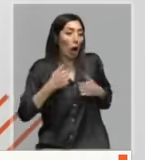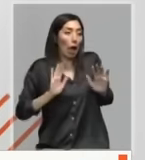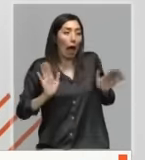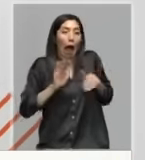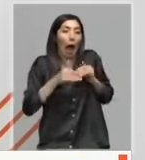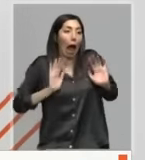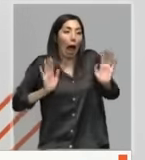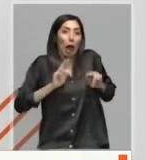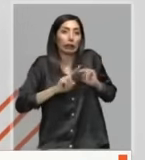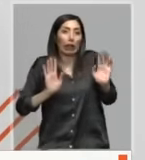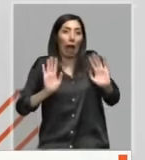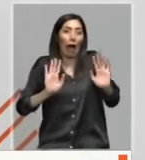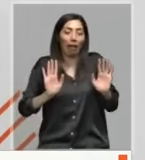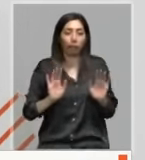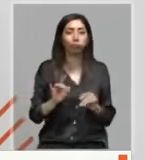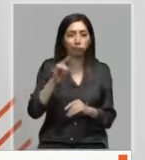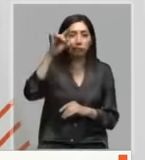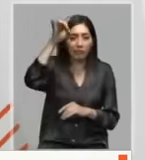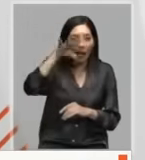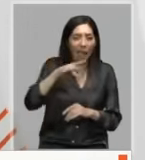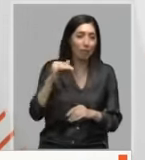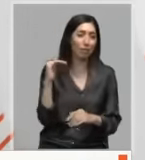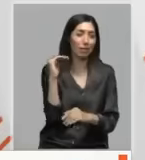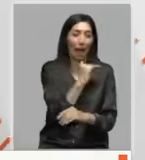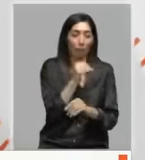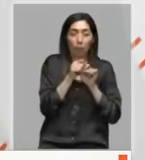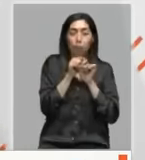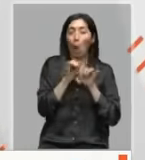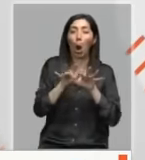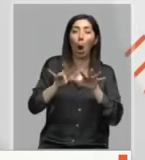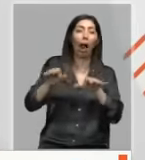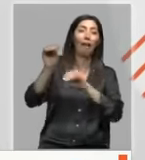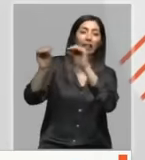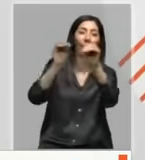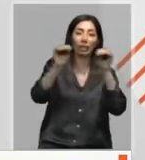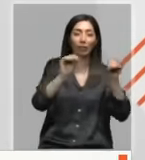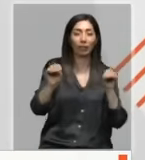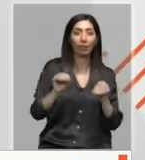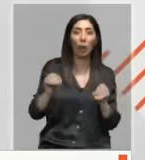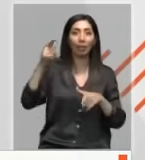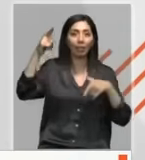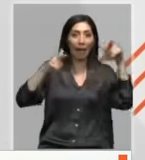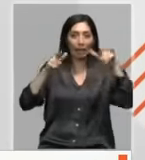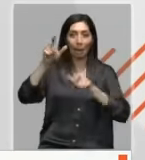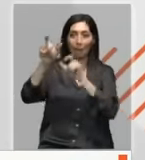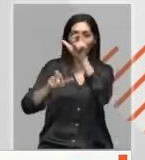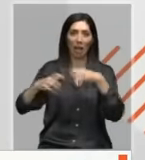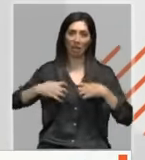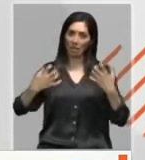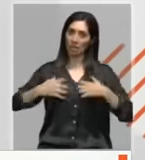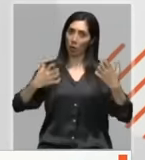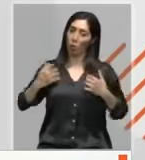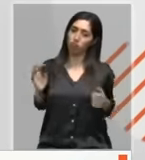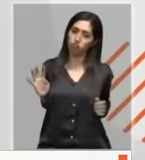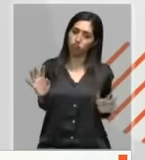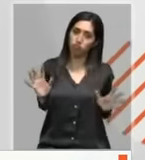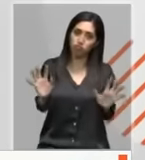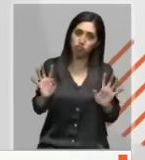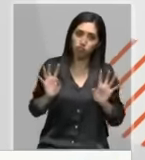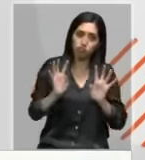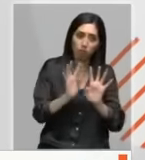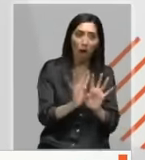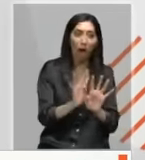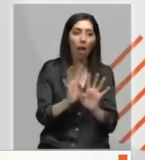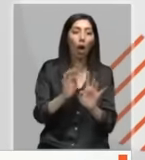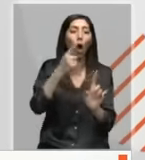Lo ocurrido se supo rápidamente en toda la villa del sector norte de Talca, y los vecinos salieron tras el hombre que había abusado